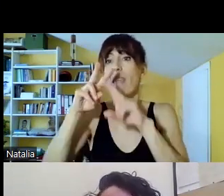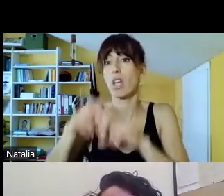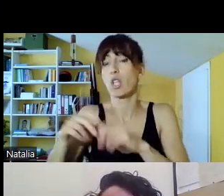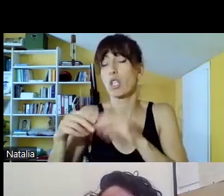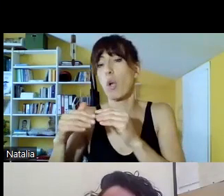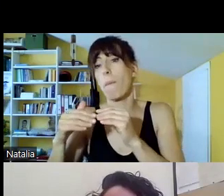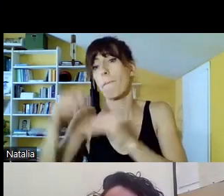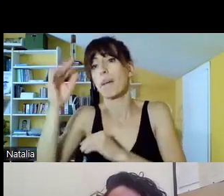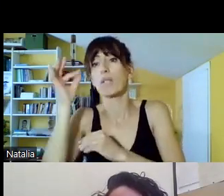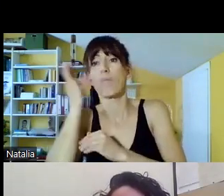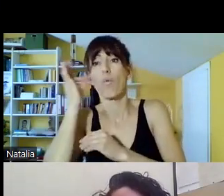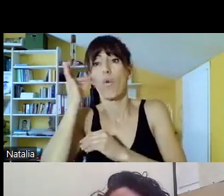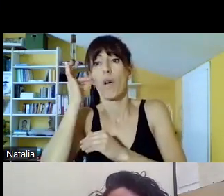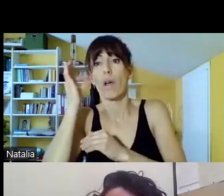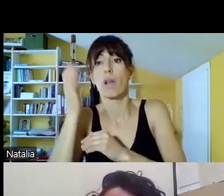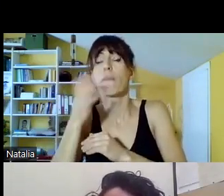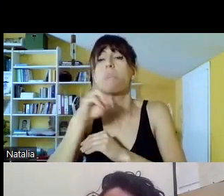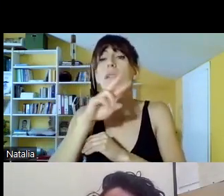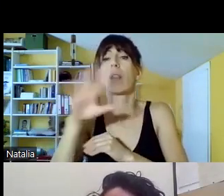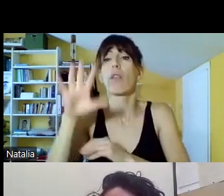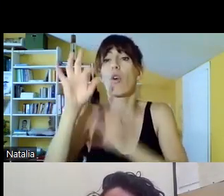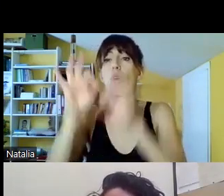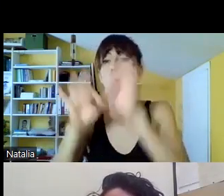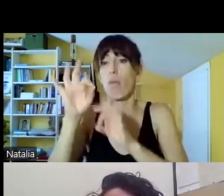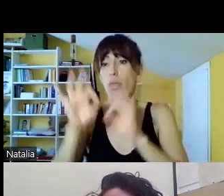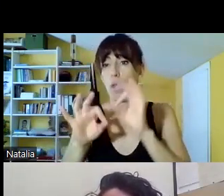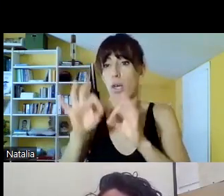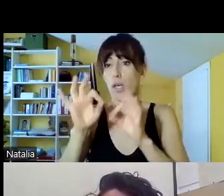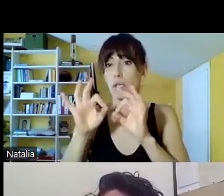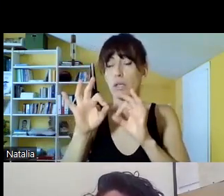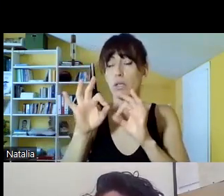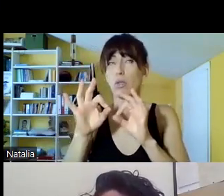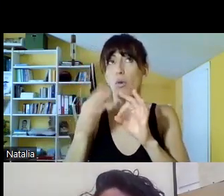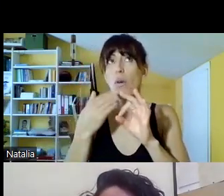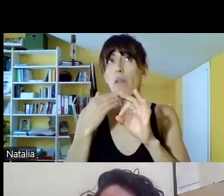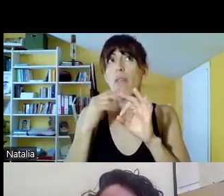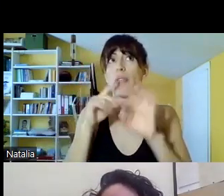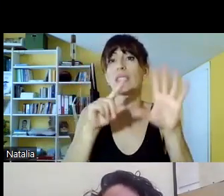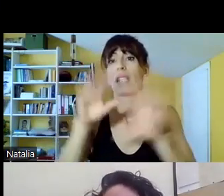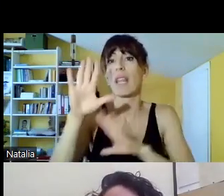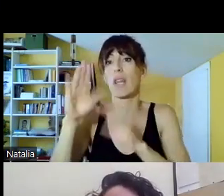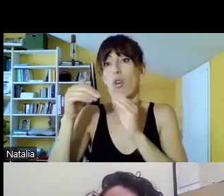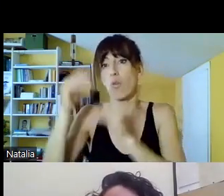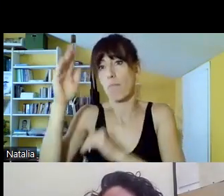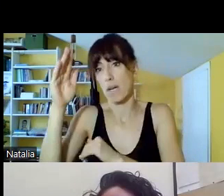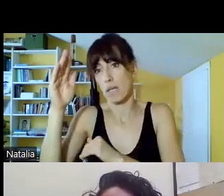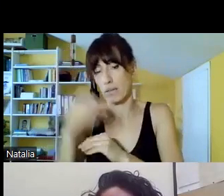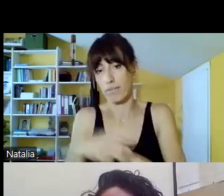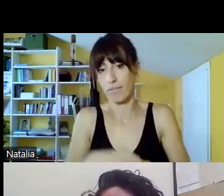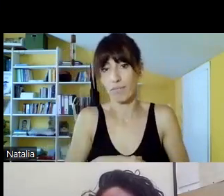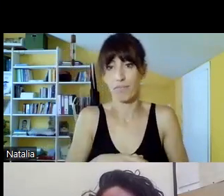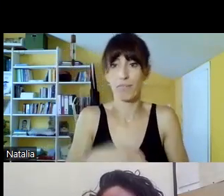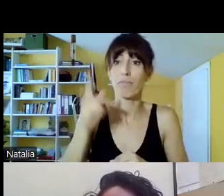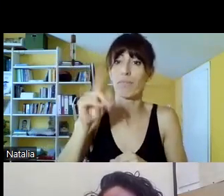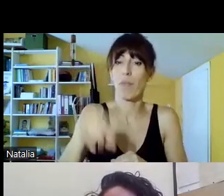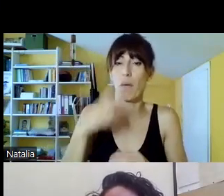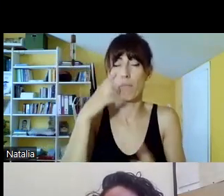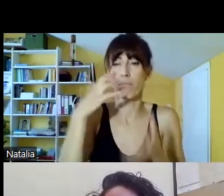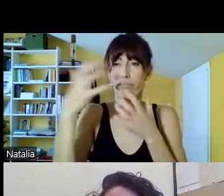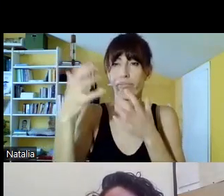valores superiores al 25% de la población mayor de 60 años. Además, es bastante llamativo que en